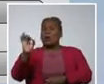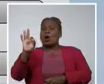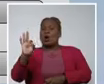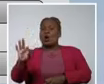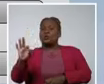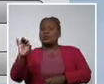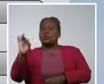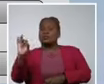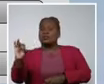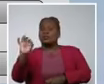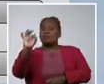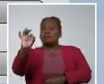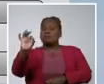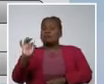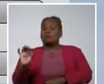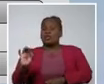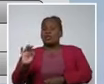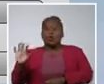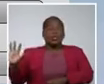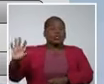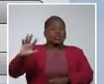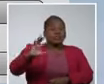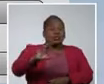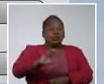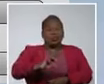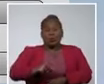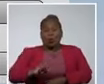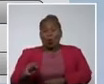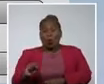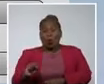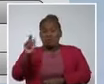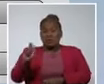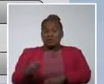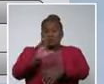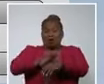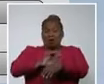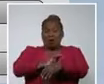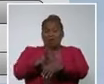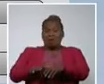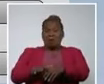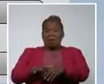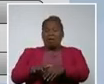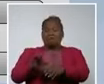44,87% de todos los casos del mundo en nuestra región.